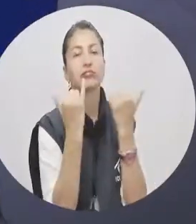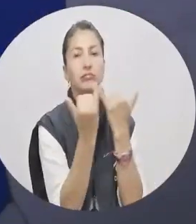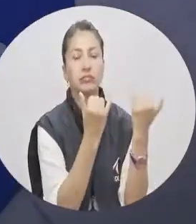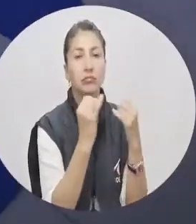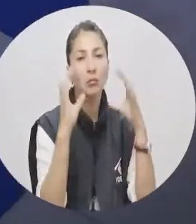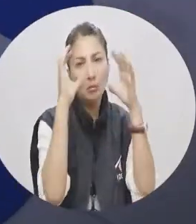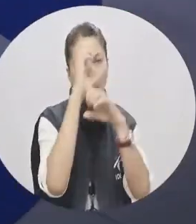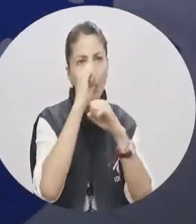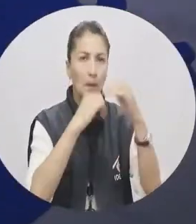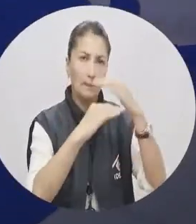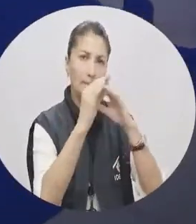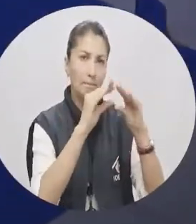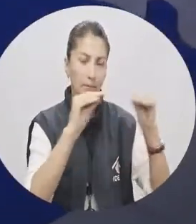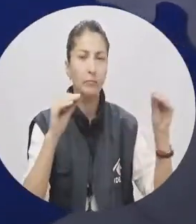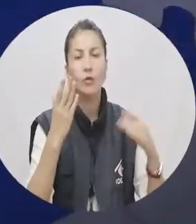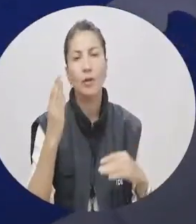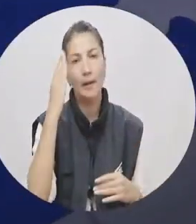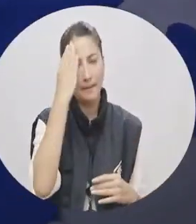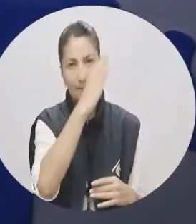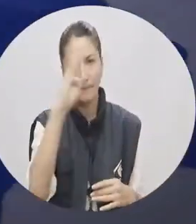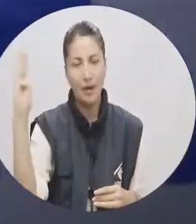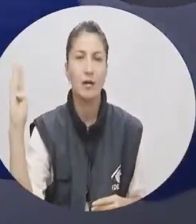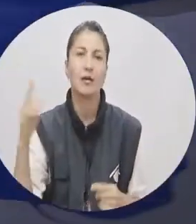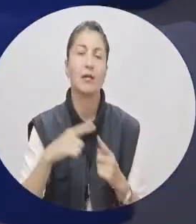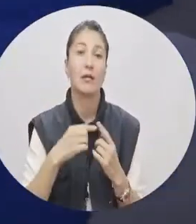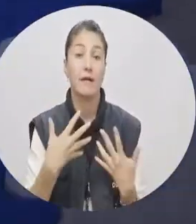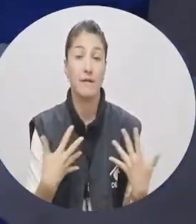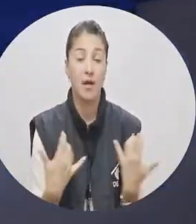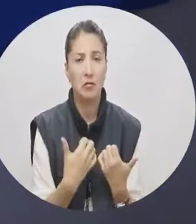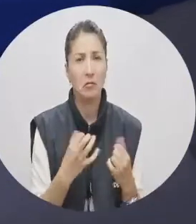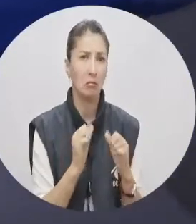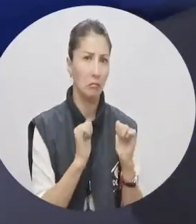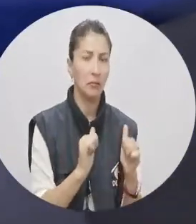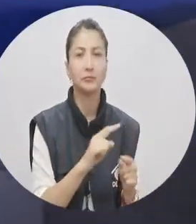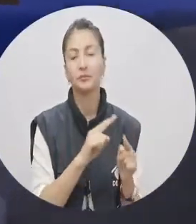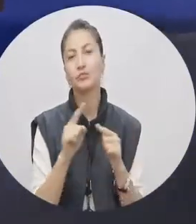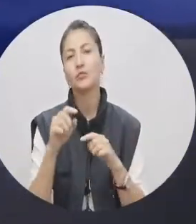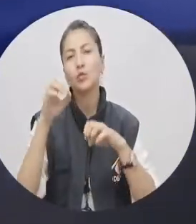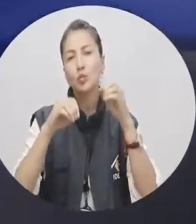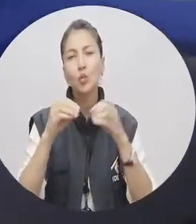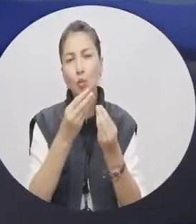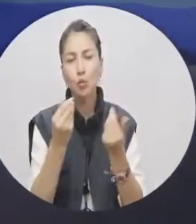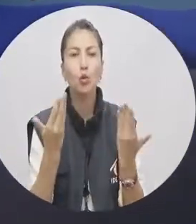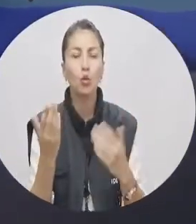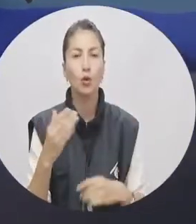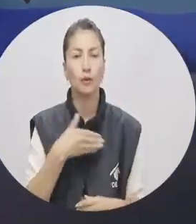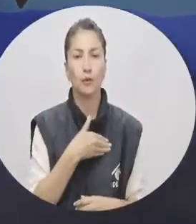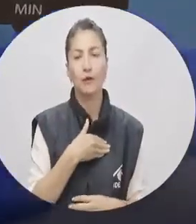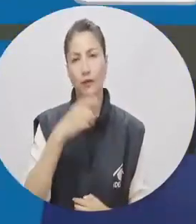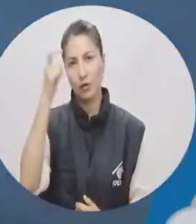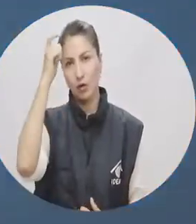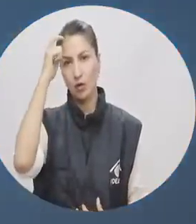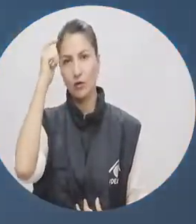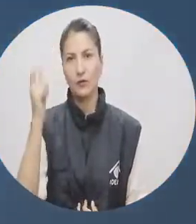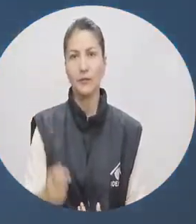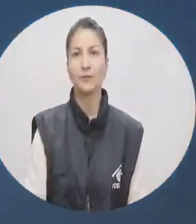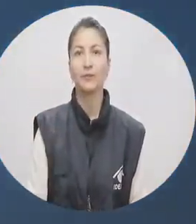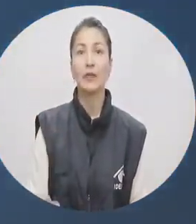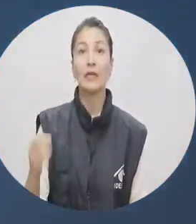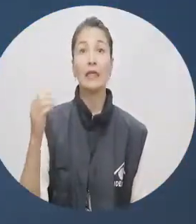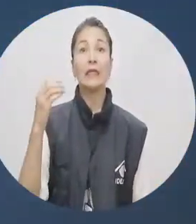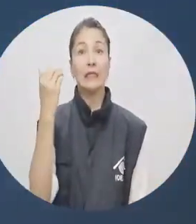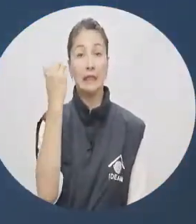despejada en ciudades como barranquilla y valledupar y chance de lluvias suaves en bolívar y córdoba sobre san andrés y providencia